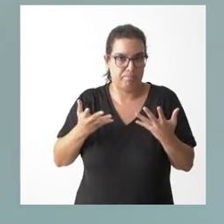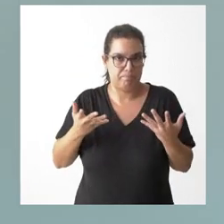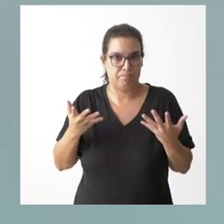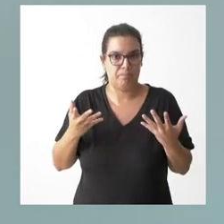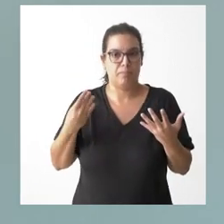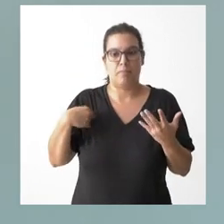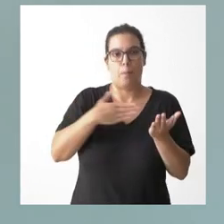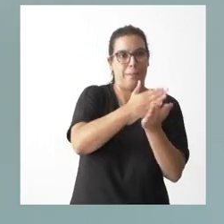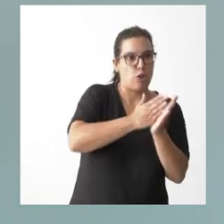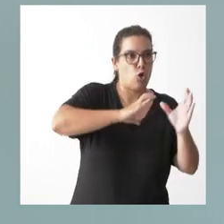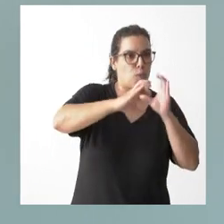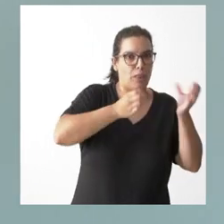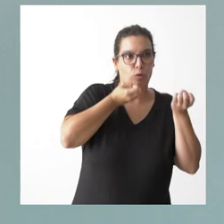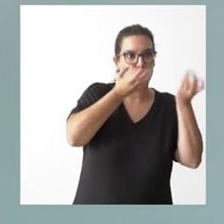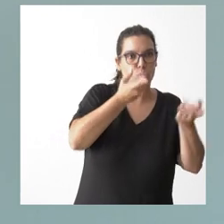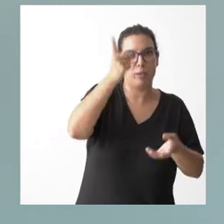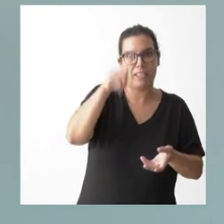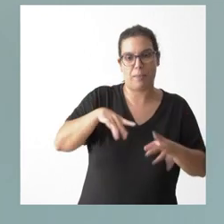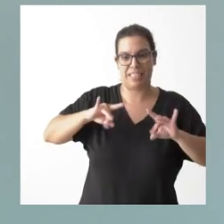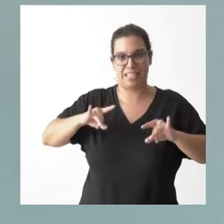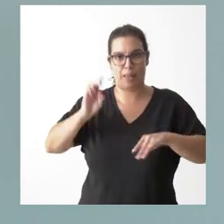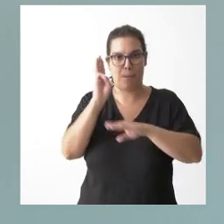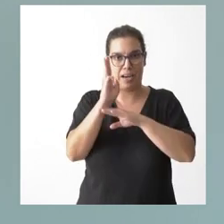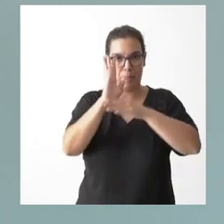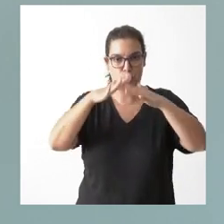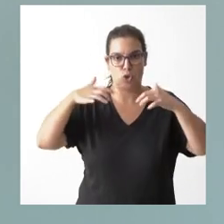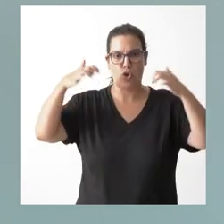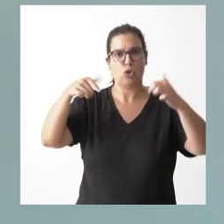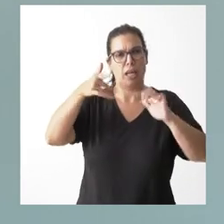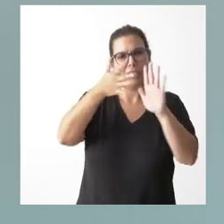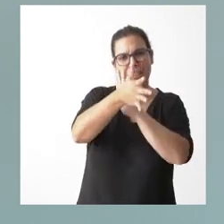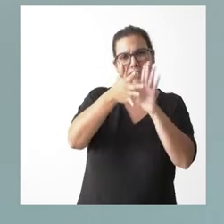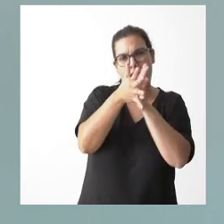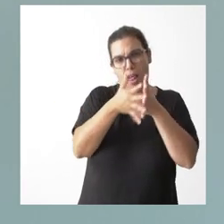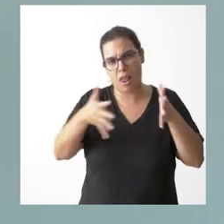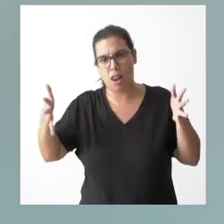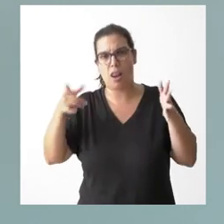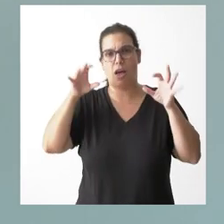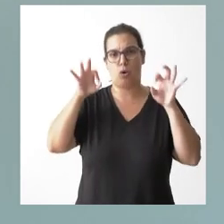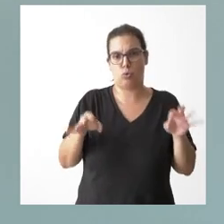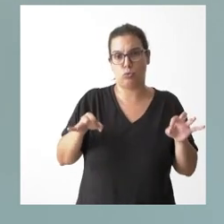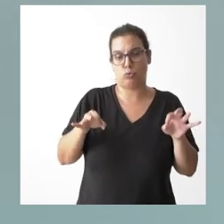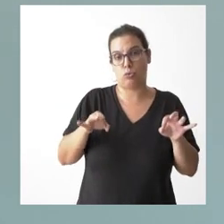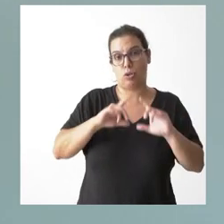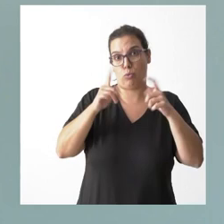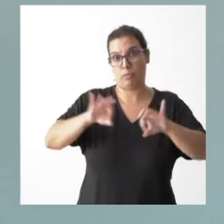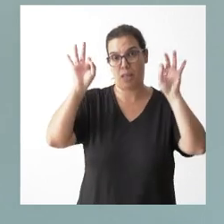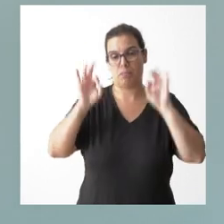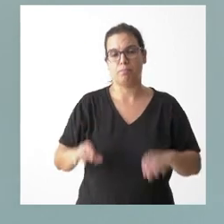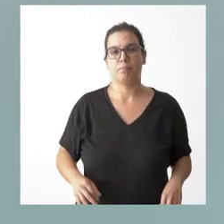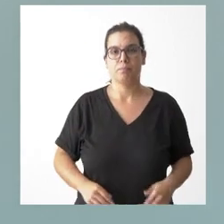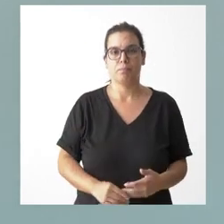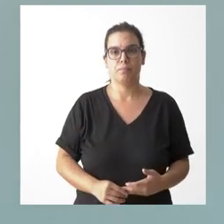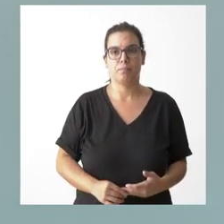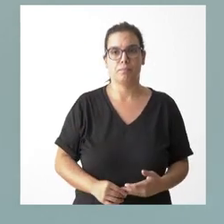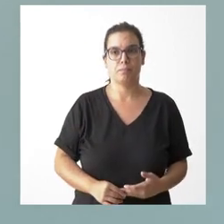de comunicación, sino también en sede parlamentaria, en una amplia comparecencia que tuvo lugar en el periodo extraordinario de sesiones.